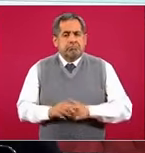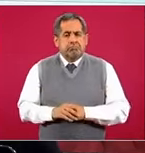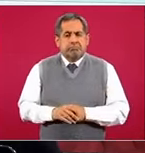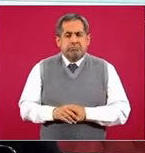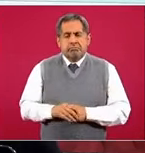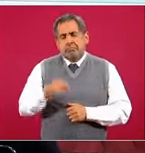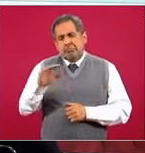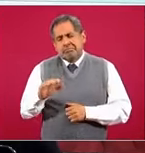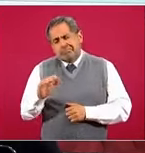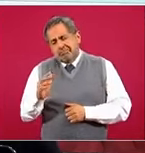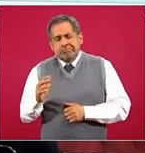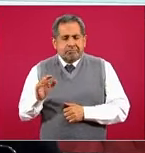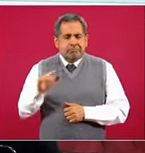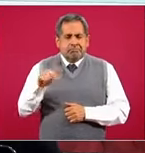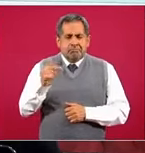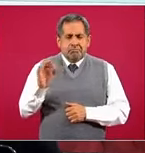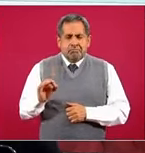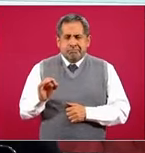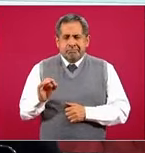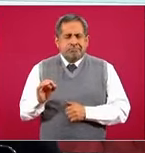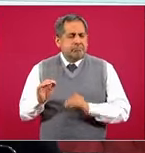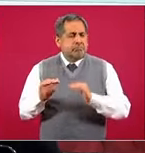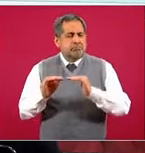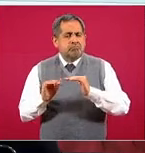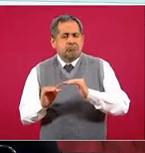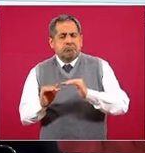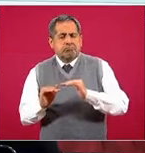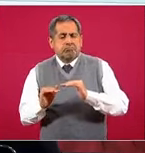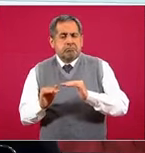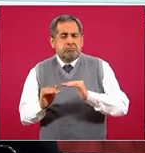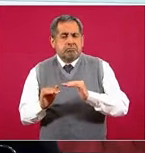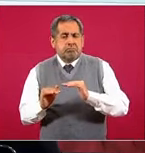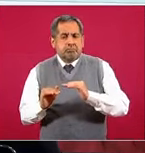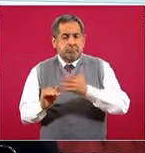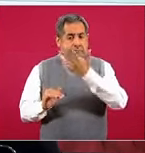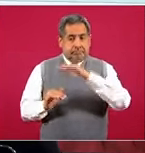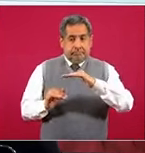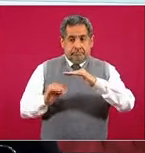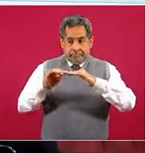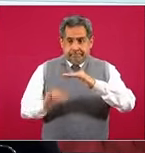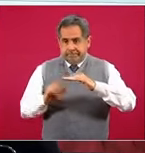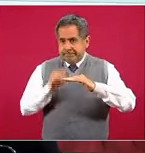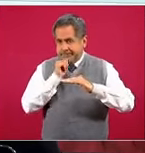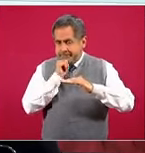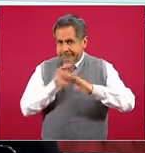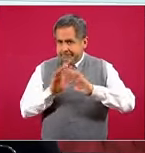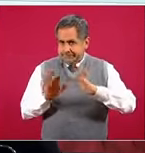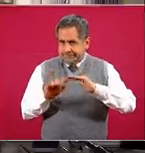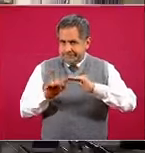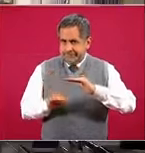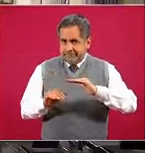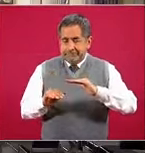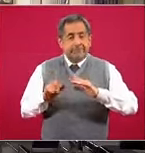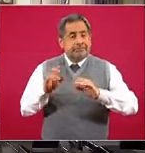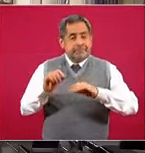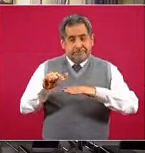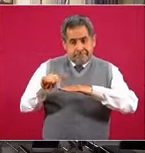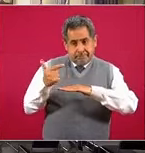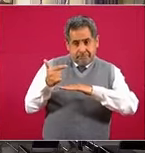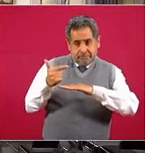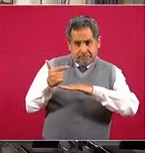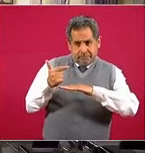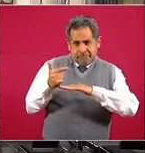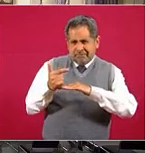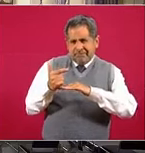Un poco por encima del 10%. Pero no es menos de 10%. Eso quiere decir que aunque sea 12 y esté